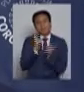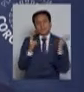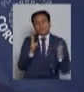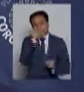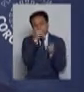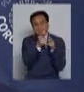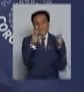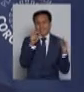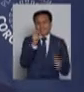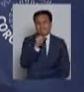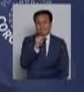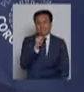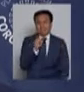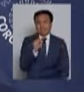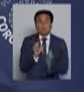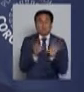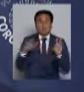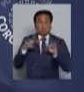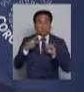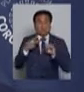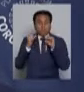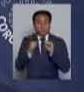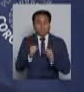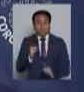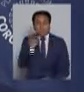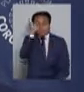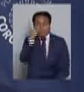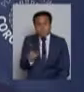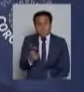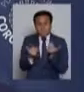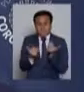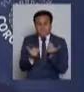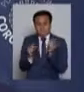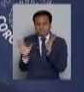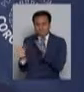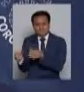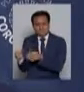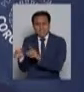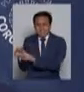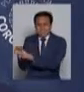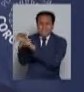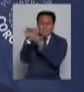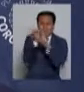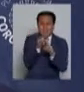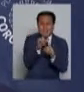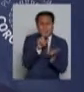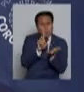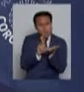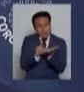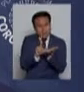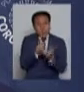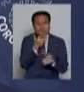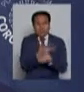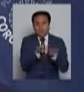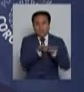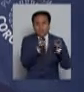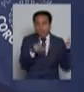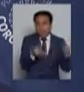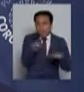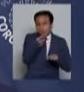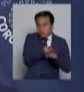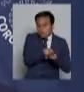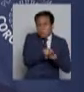lugar, evidentemente puede ocurrir que haya una persona que necesita ser trasladada a un lugar donde haya otra cama, y por eso